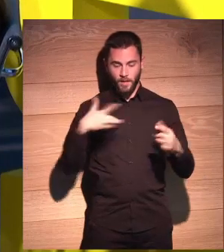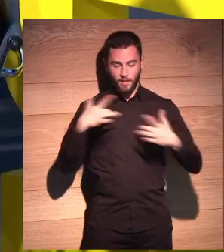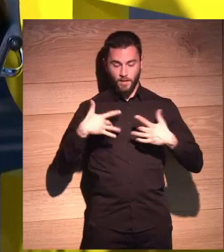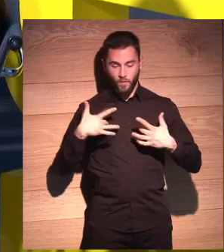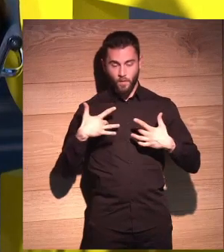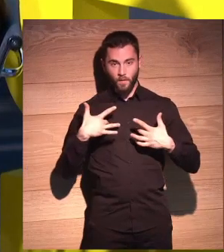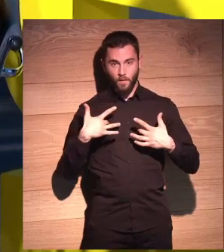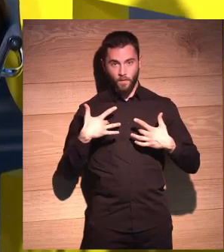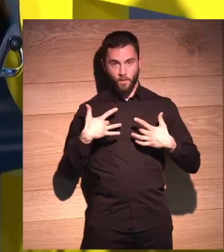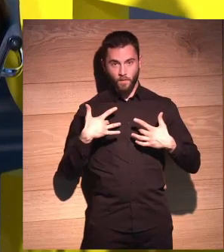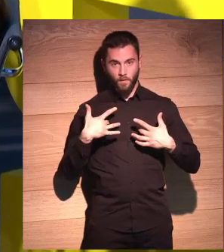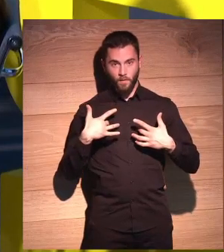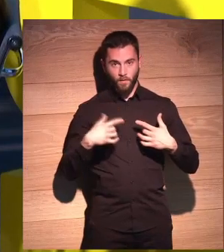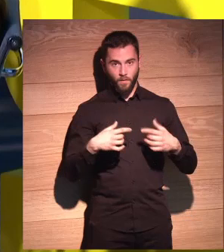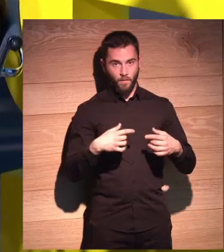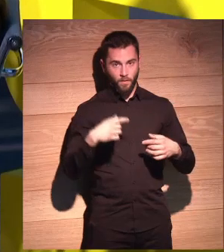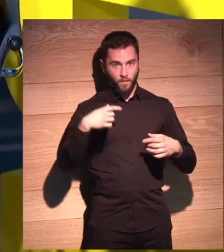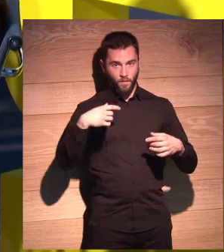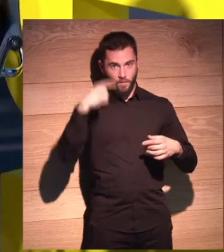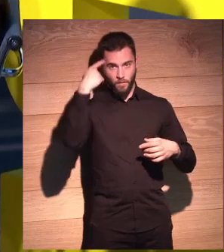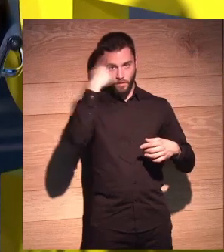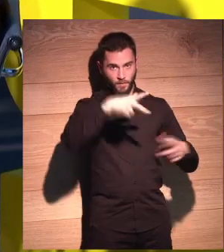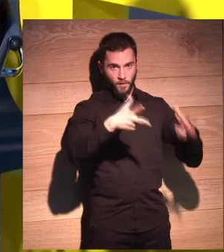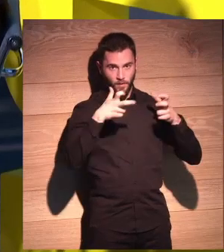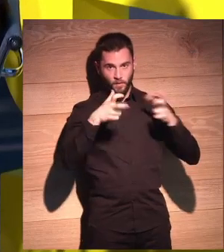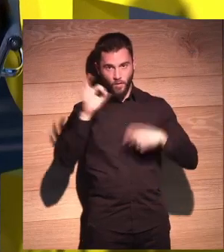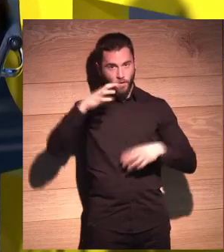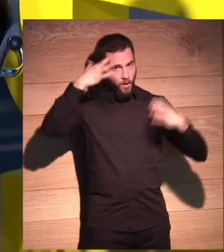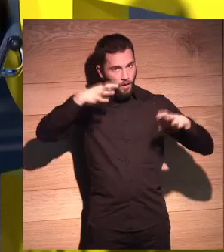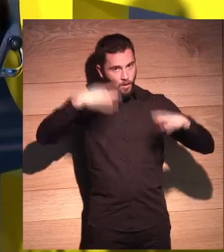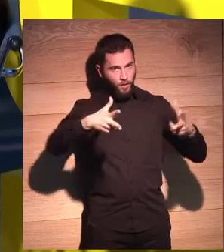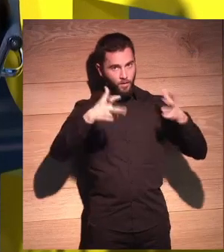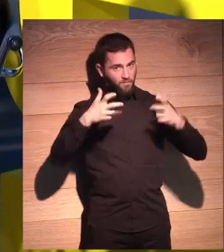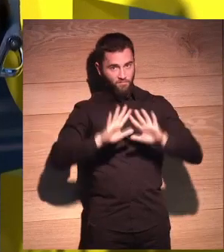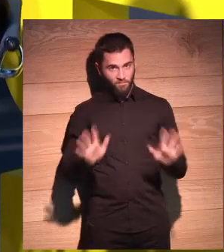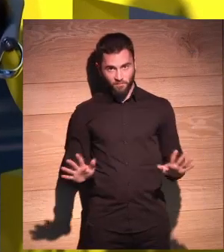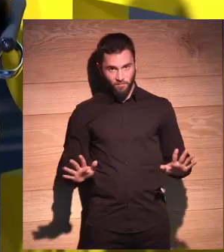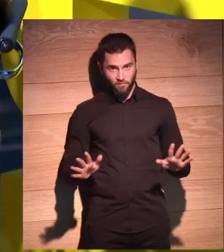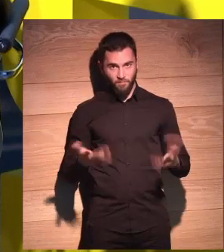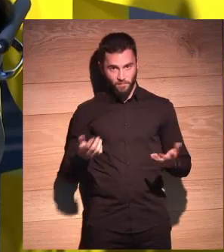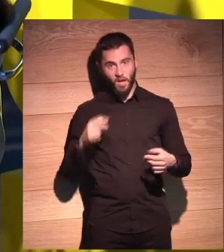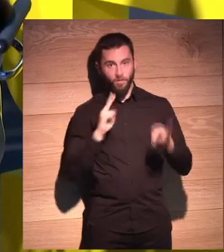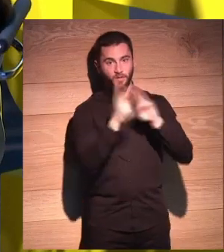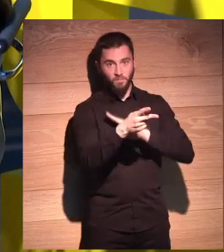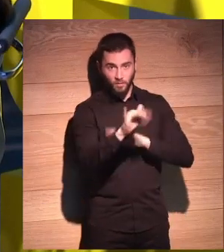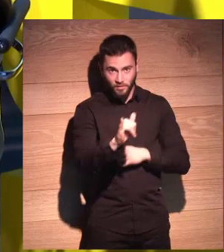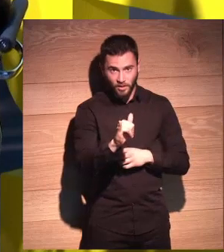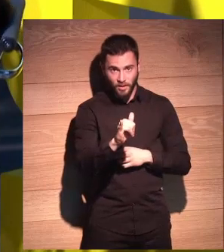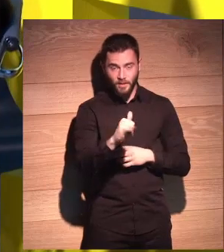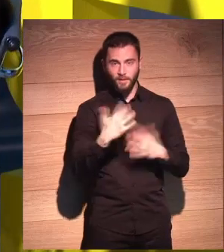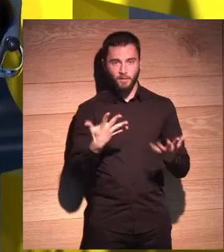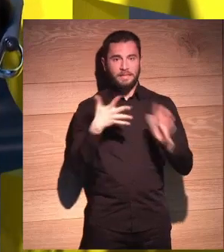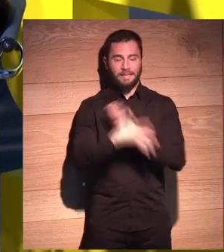estímulo se perciba como consciente o no se perciba como consciente, pero a lo mejor se responde a él. Es decir, que